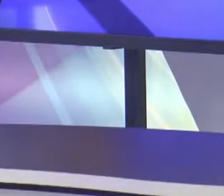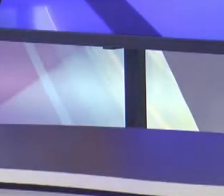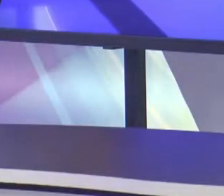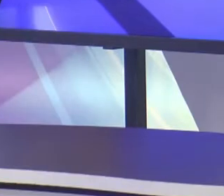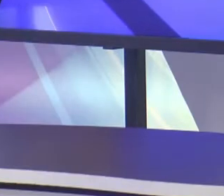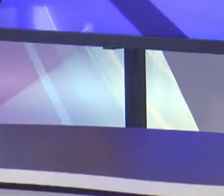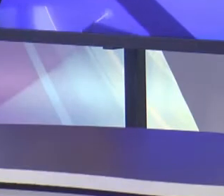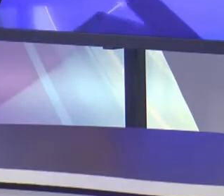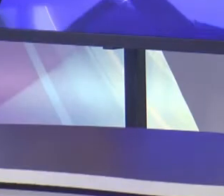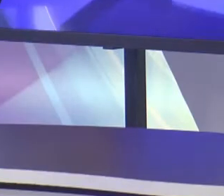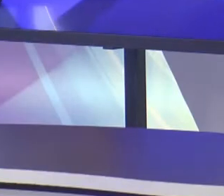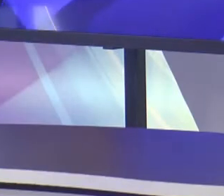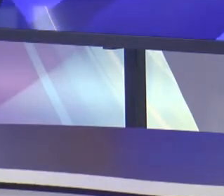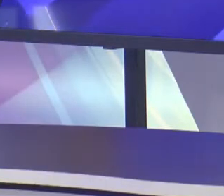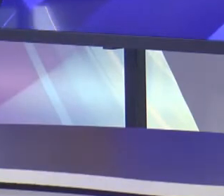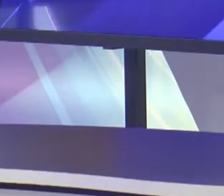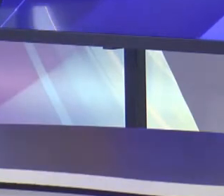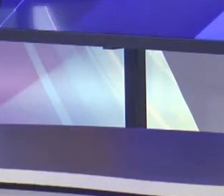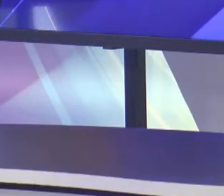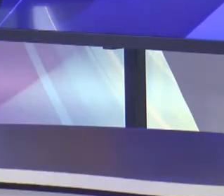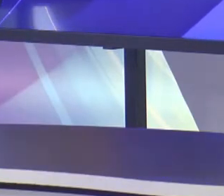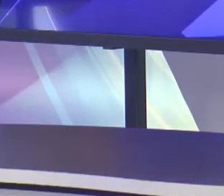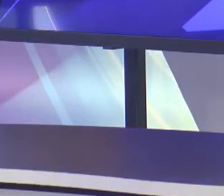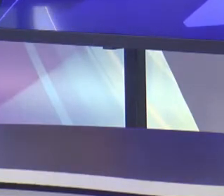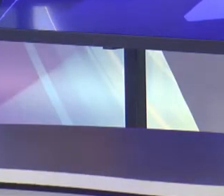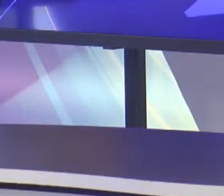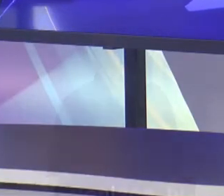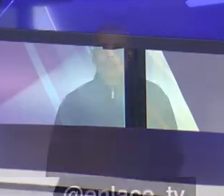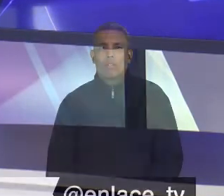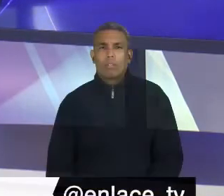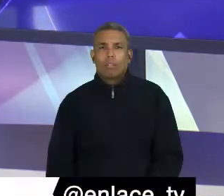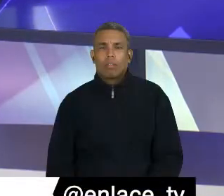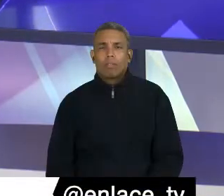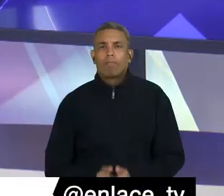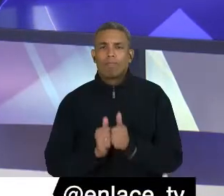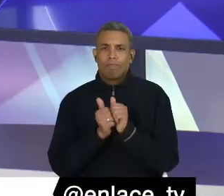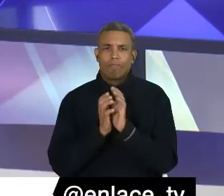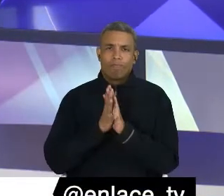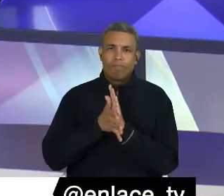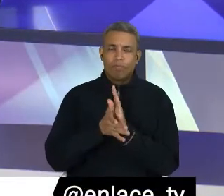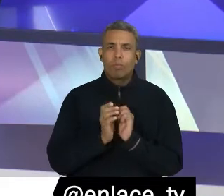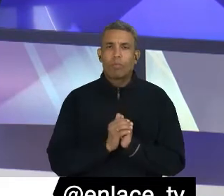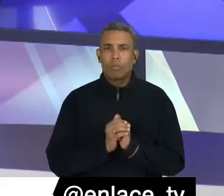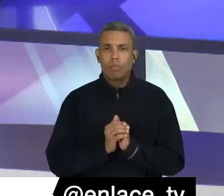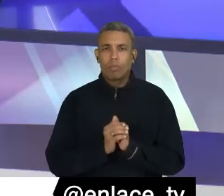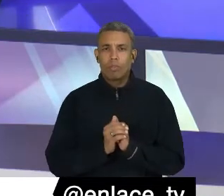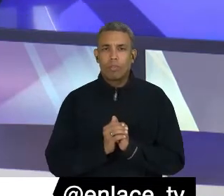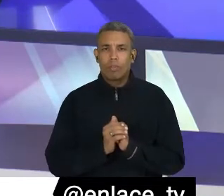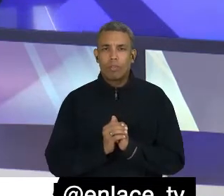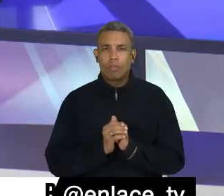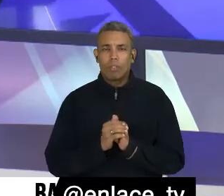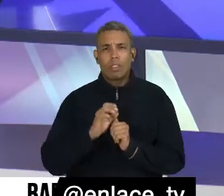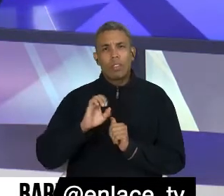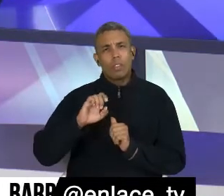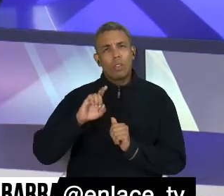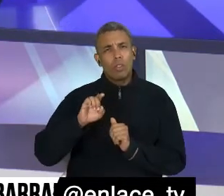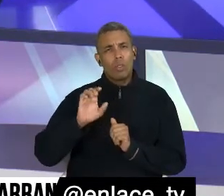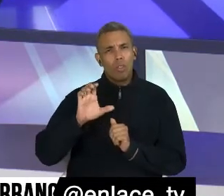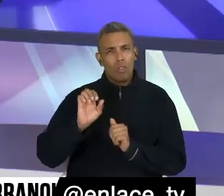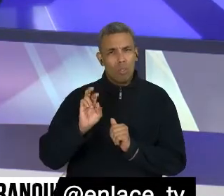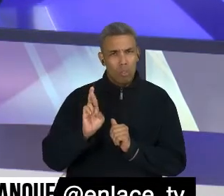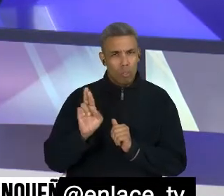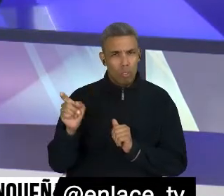Comenzamos con la información deportiva de Enlace Noticias. Con orgullo, el profesor Oscar Villamizar mostró los resultados de los jugadores